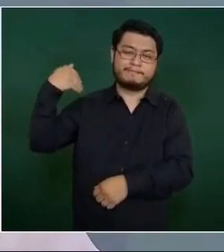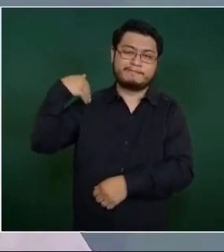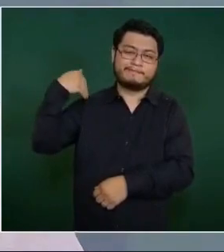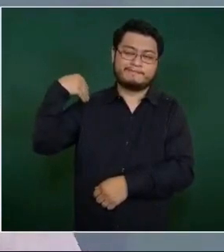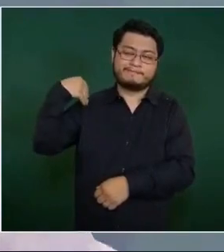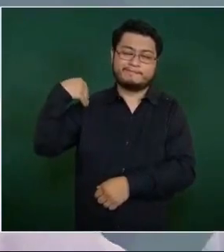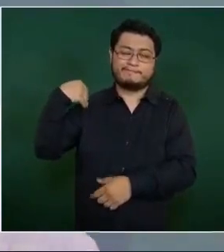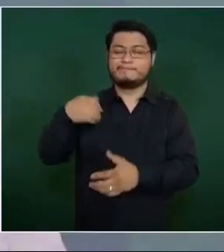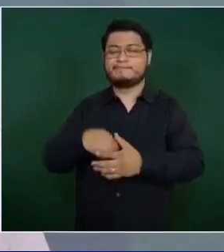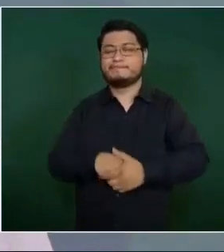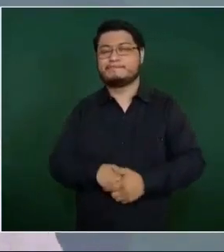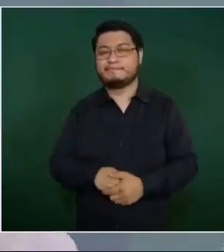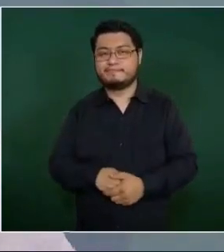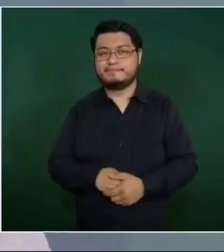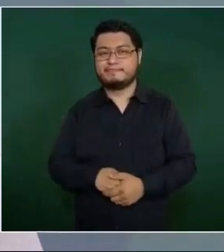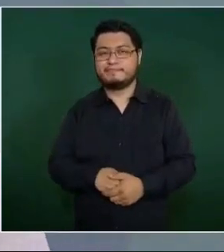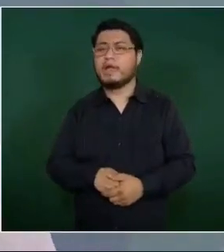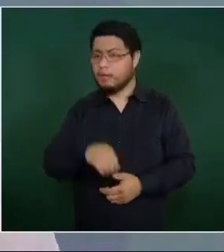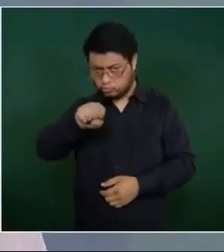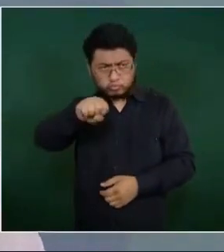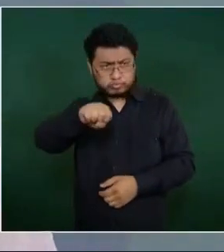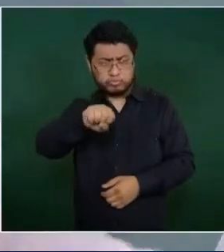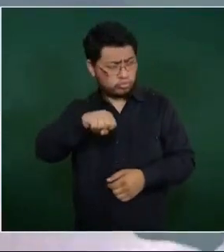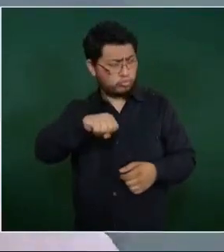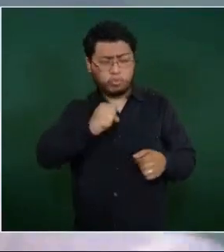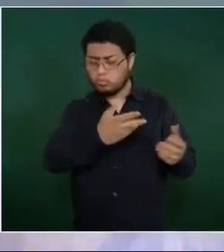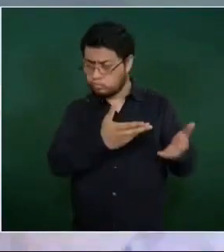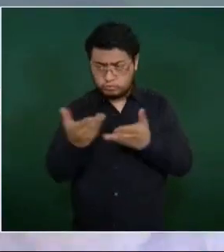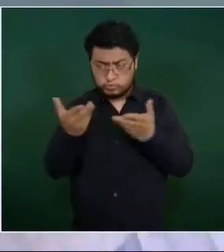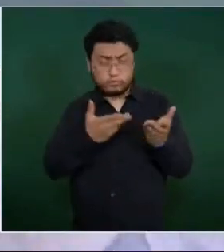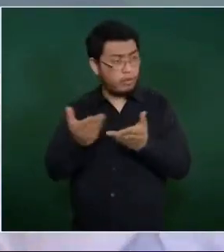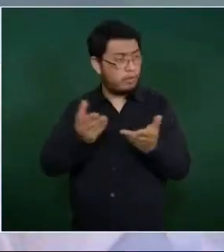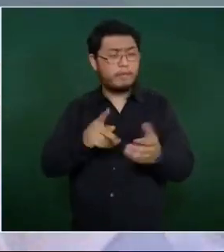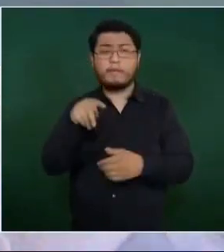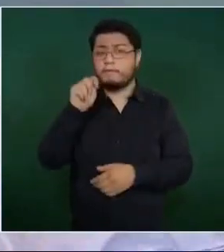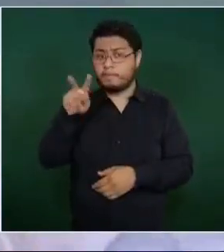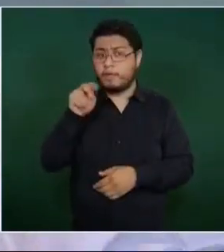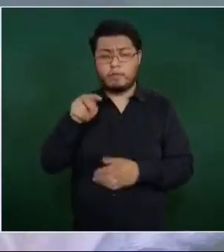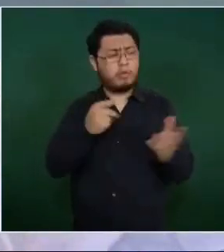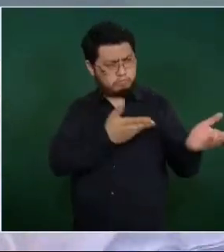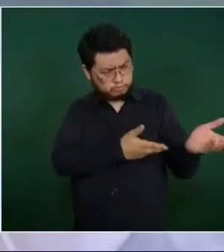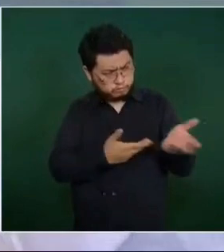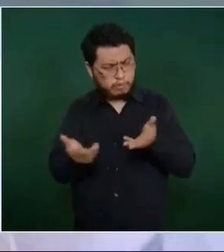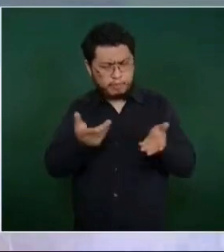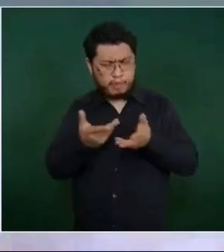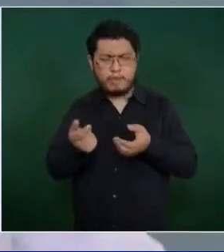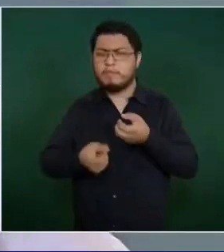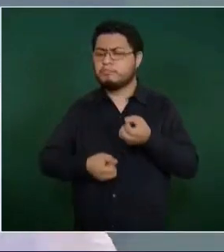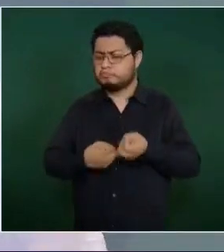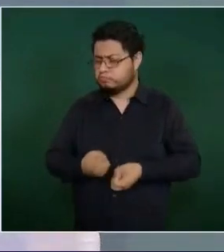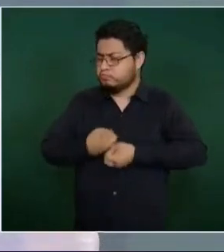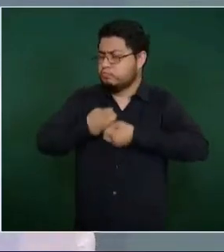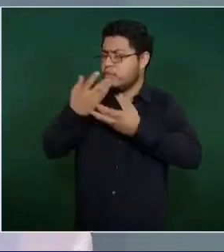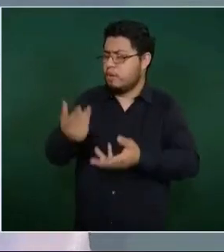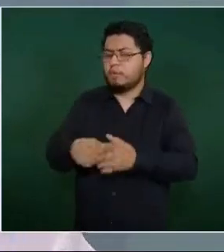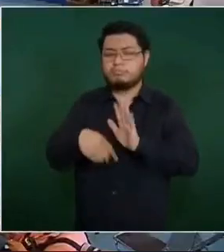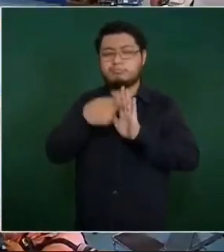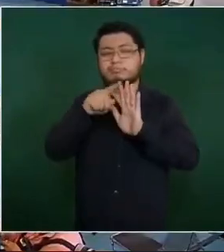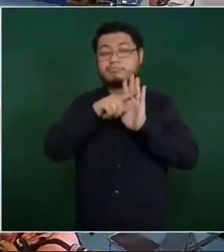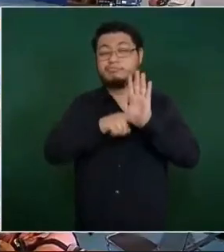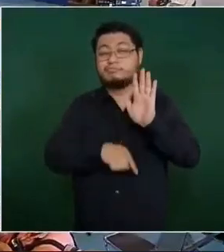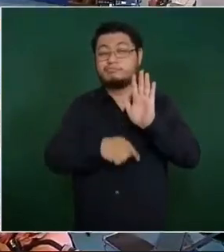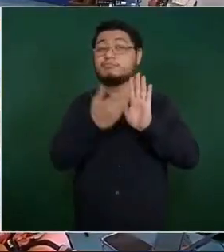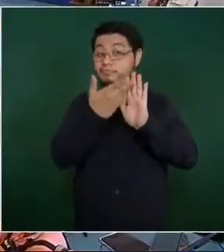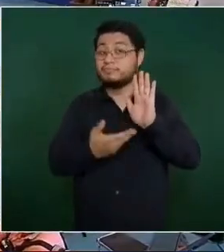que se iban a pasar los mensajes y a partir de ahí comenzaron a salir los mensajes de televisión. Eso